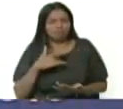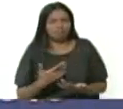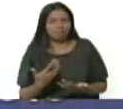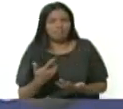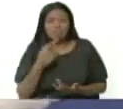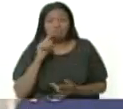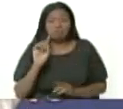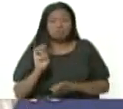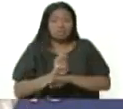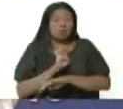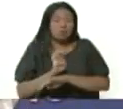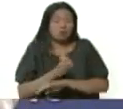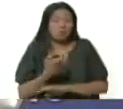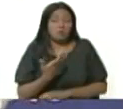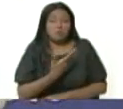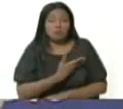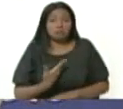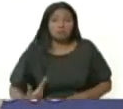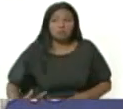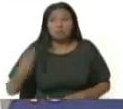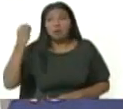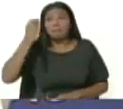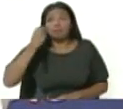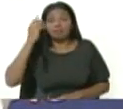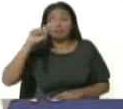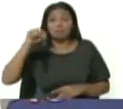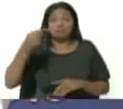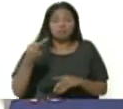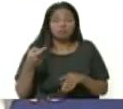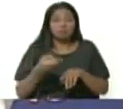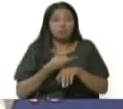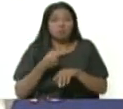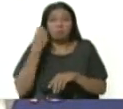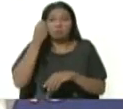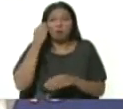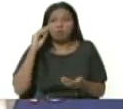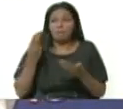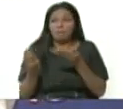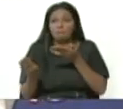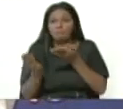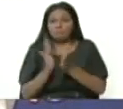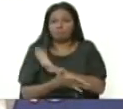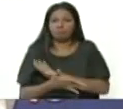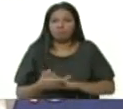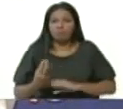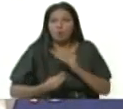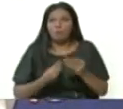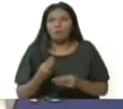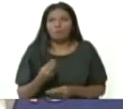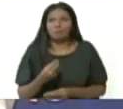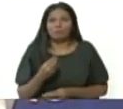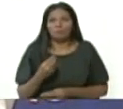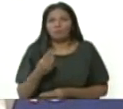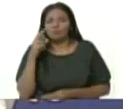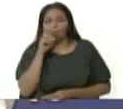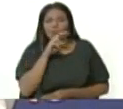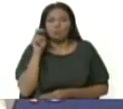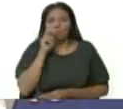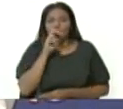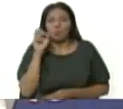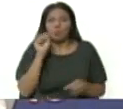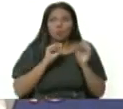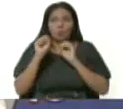Así dice Lenín Moreno. Yo estoy pensando qué próximo gobierno puedo tumbar con los bigotes. Mira,